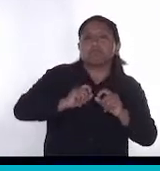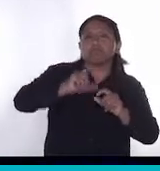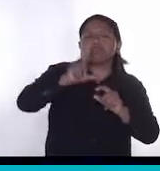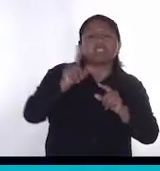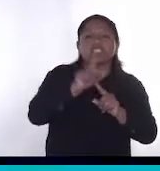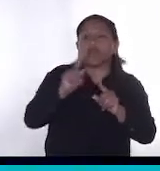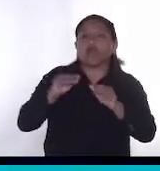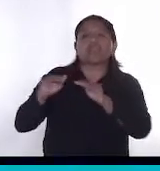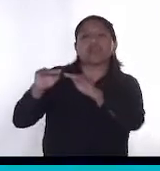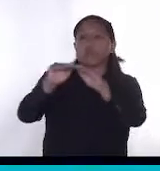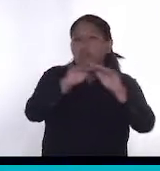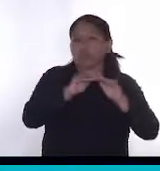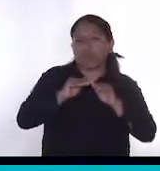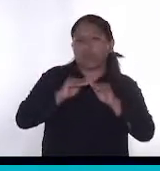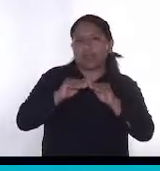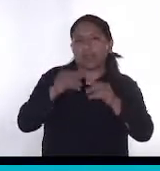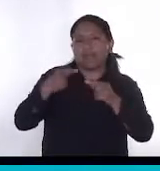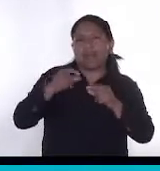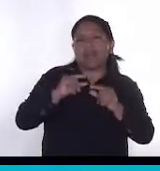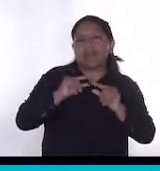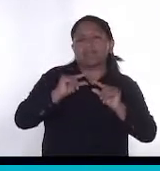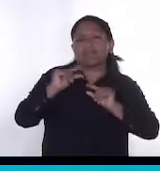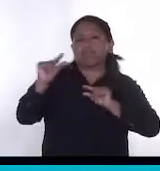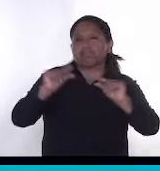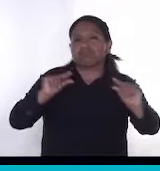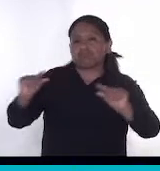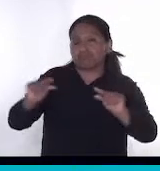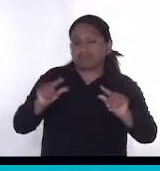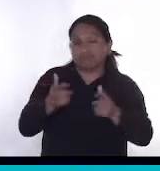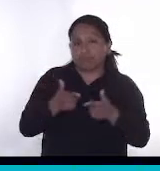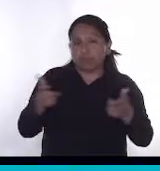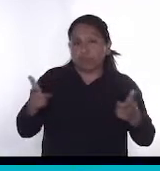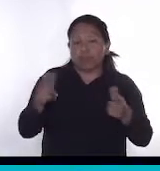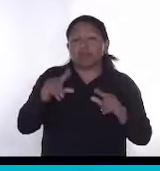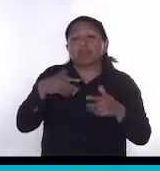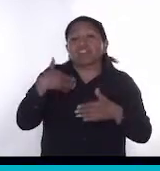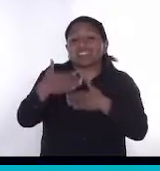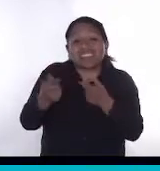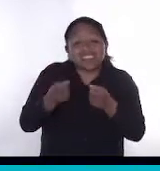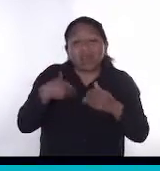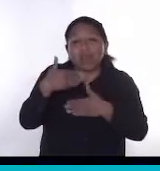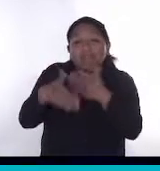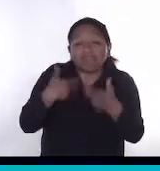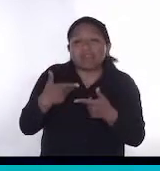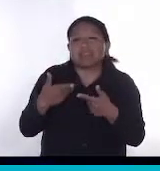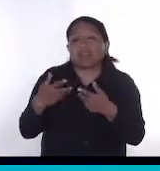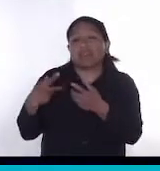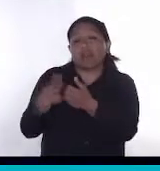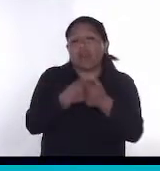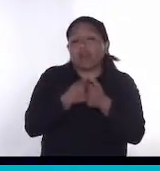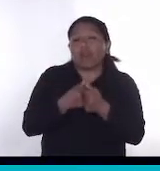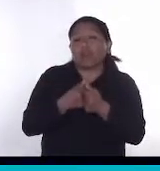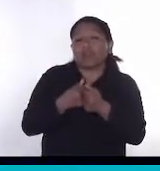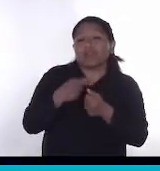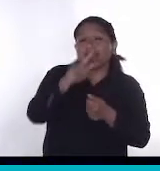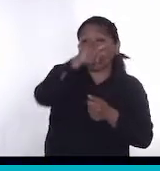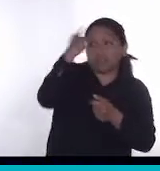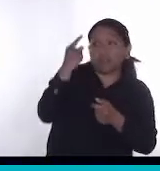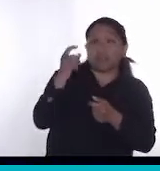mente distribuida por lo que se necesita avanzar en este consenso entre la nación y las provincias para